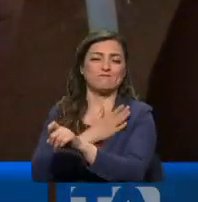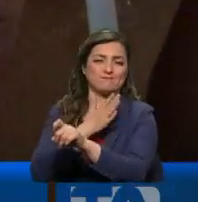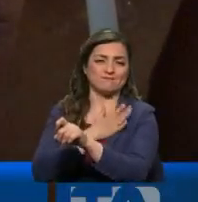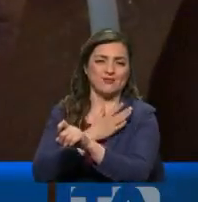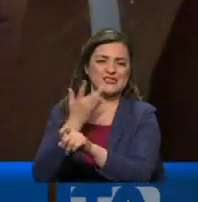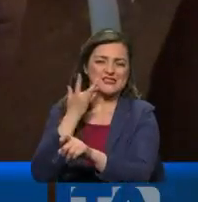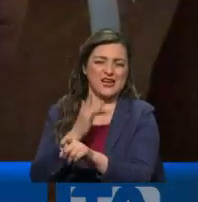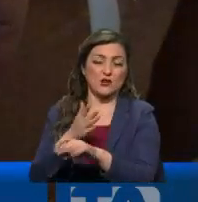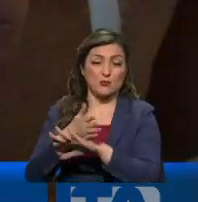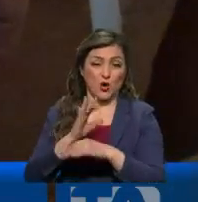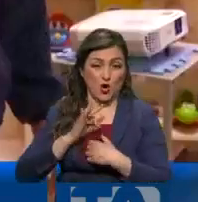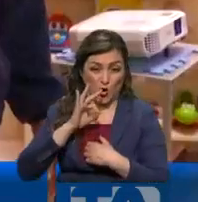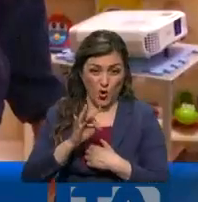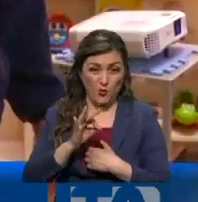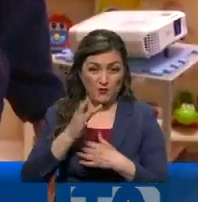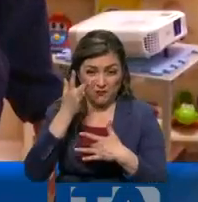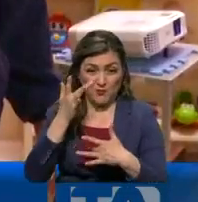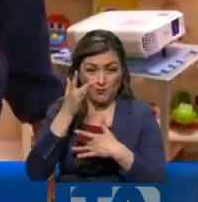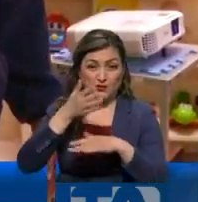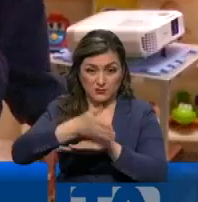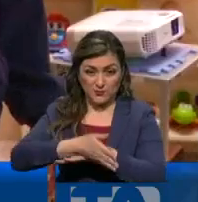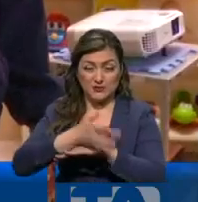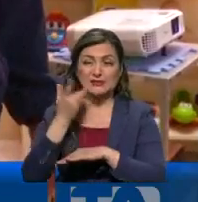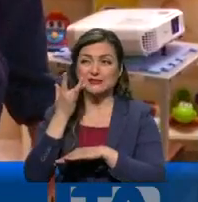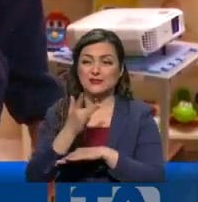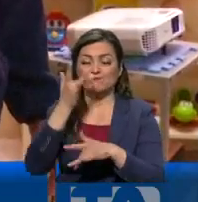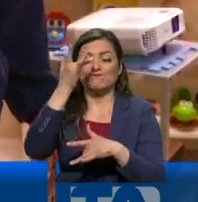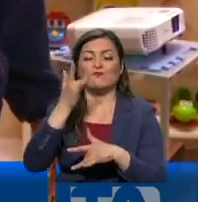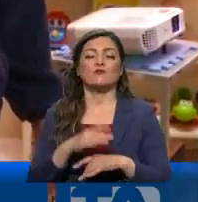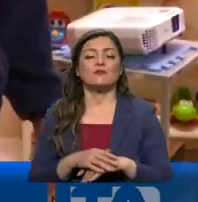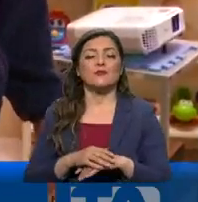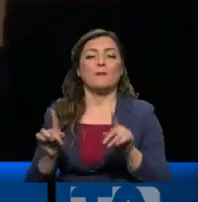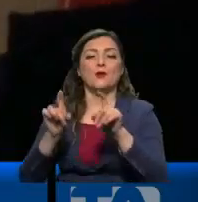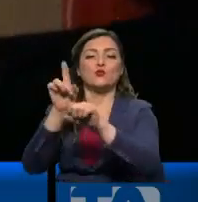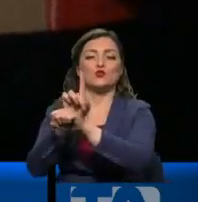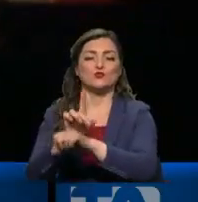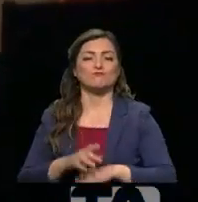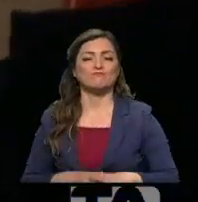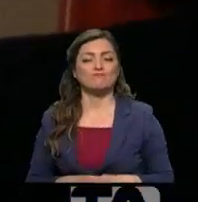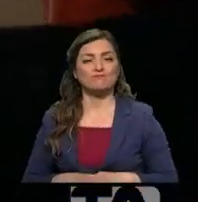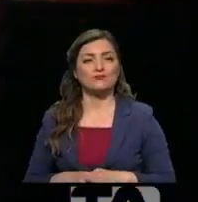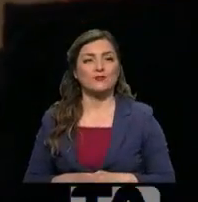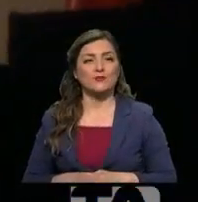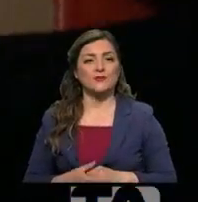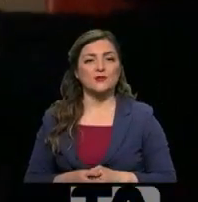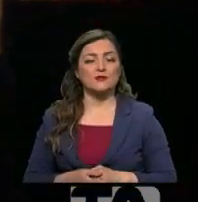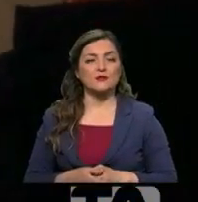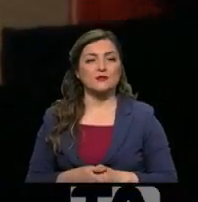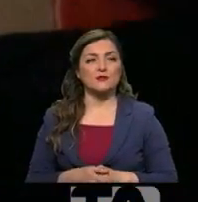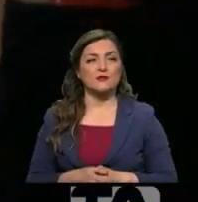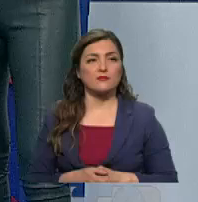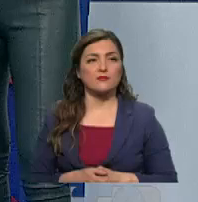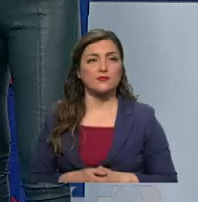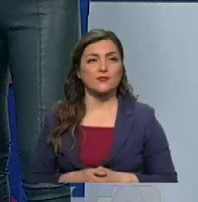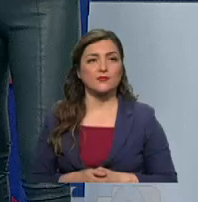síntoma raro que usted pueda poseer luego de haber superado la enfermedad a causa del COVID-19. En Quito, Juan Miguel Rodríguez,